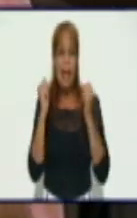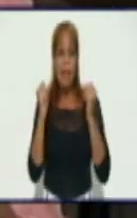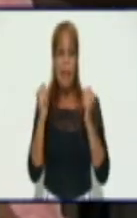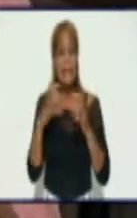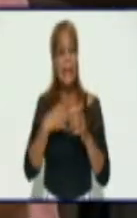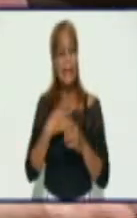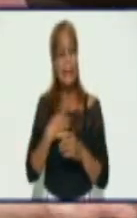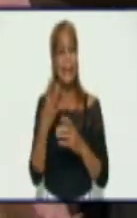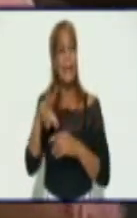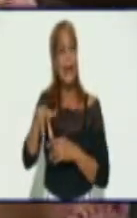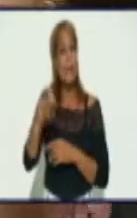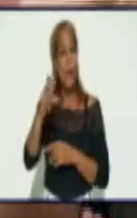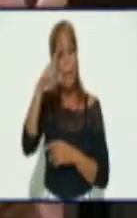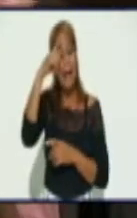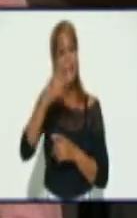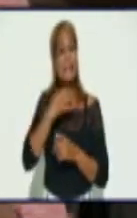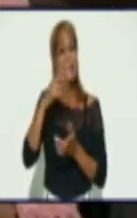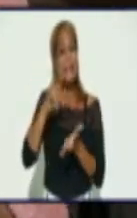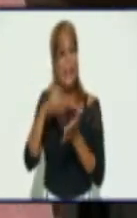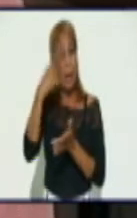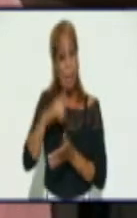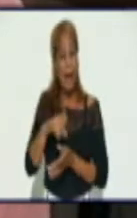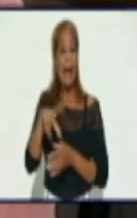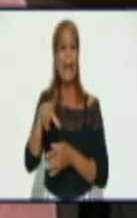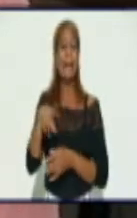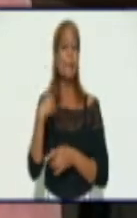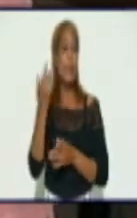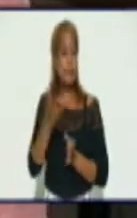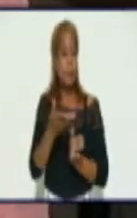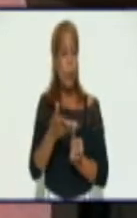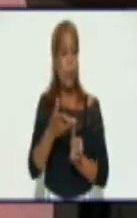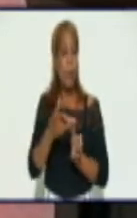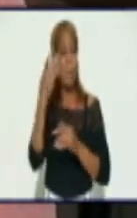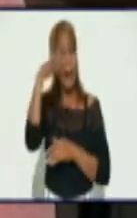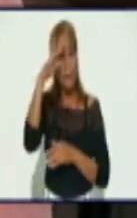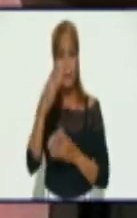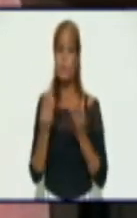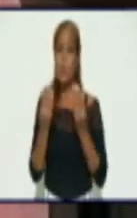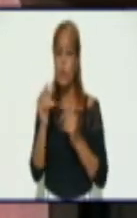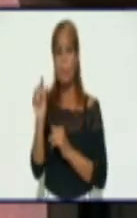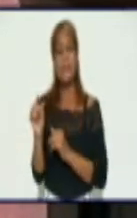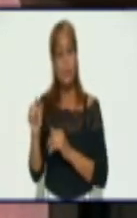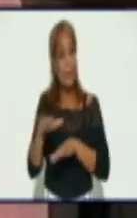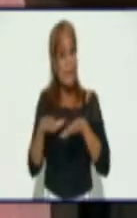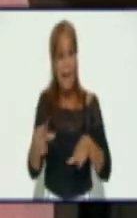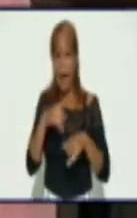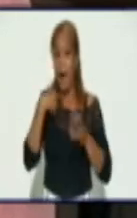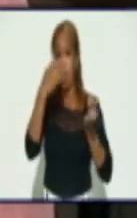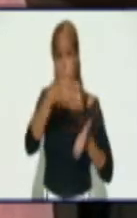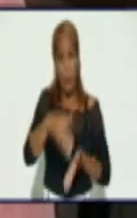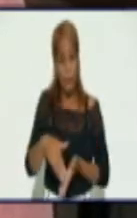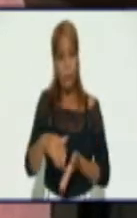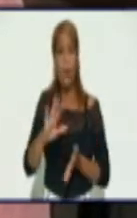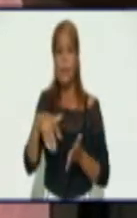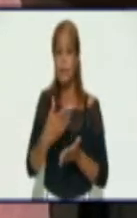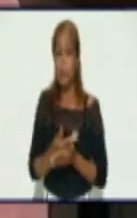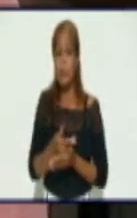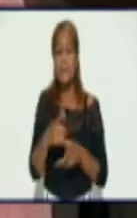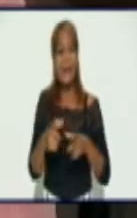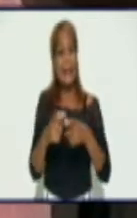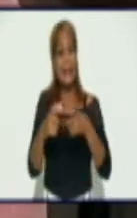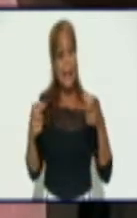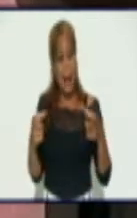familias completas en nuestro país han fallecido. Es muy lamentable la situación que hoy se está viviendo a punto de partida del gran